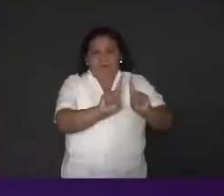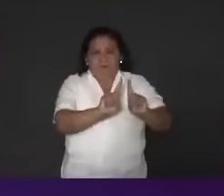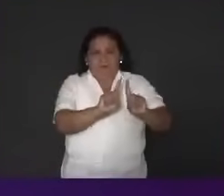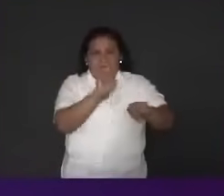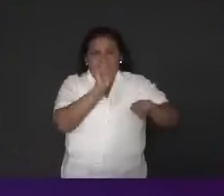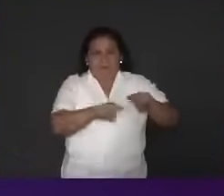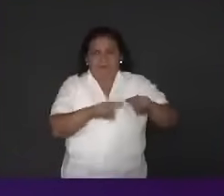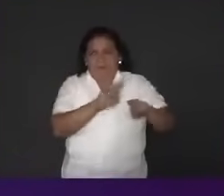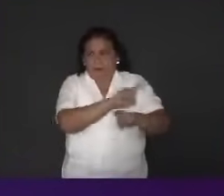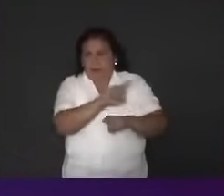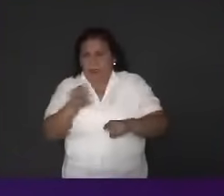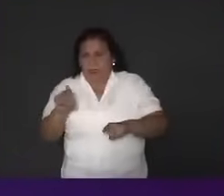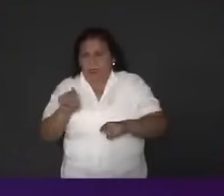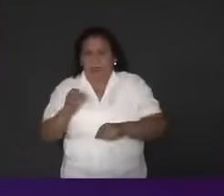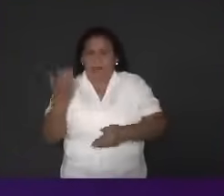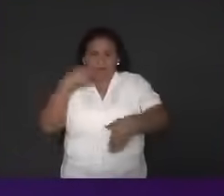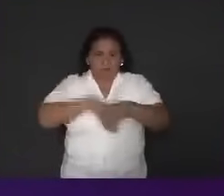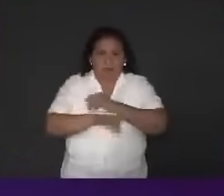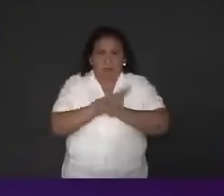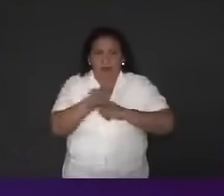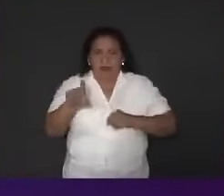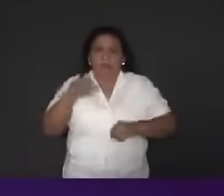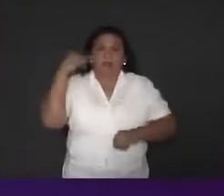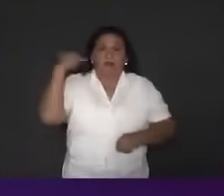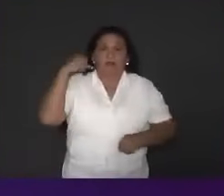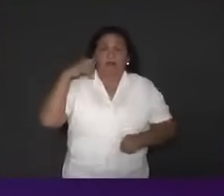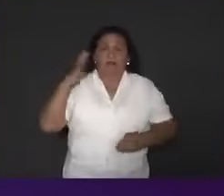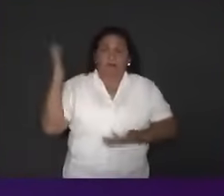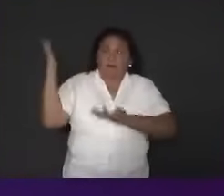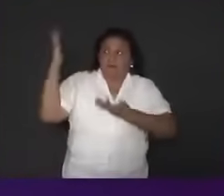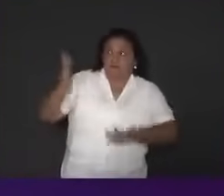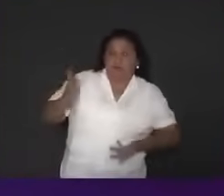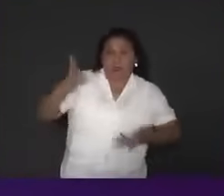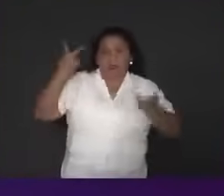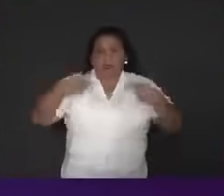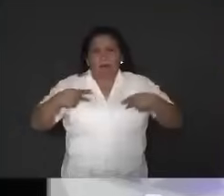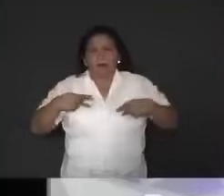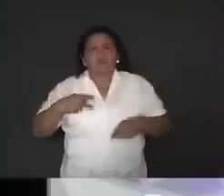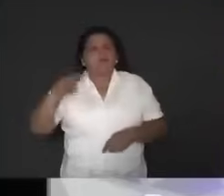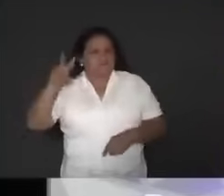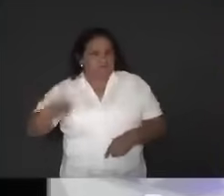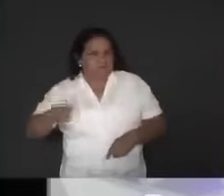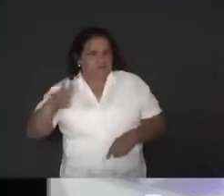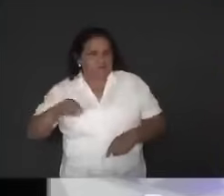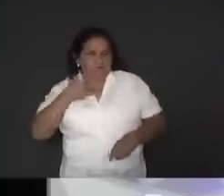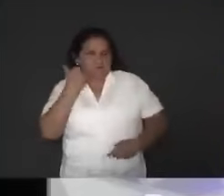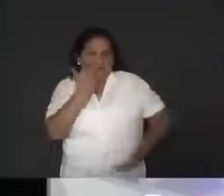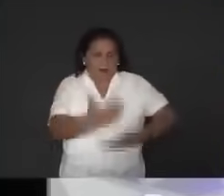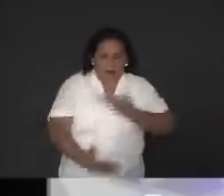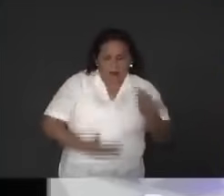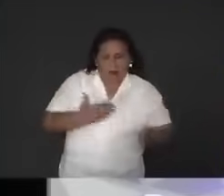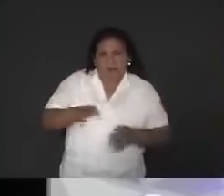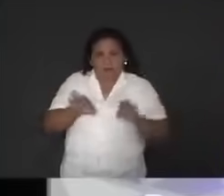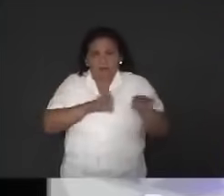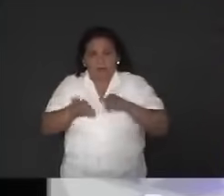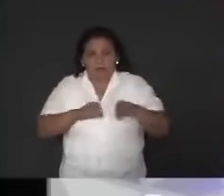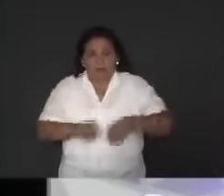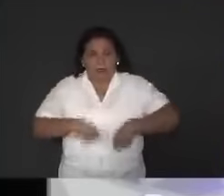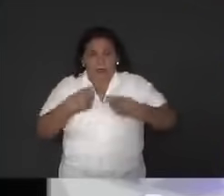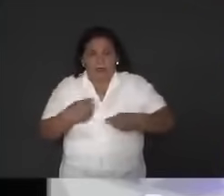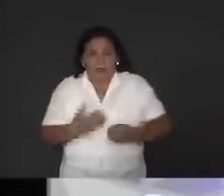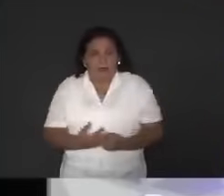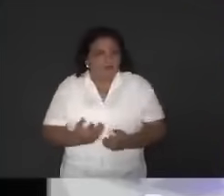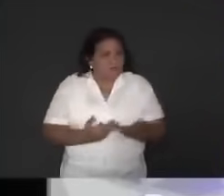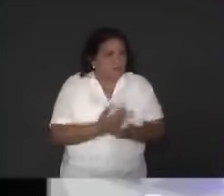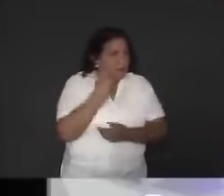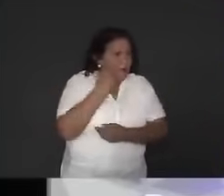tú a hacer esa diferencia, que llegue a Yucatán la gente que verdaderamente quiere servir y trabajar para darle una nueva